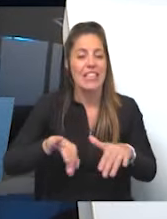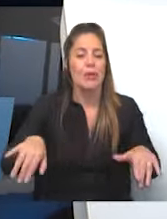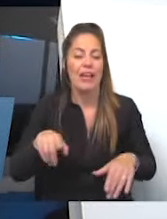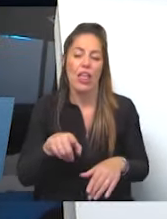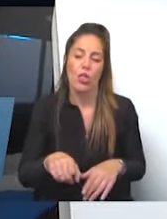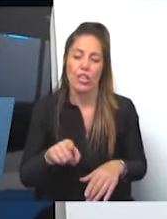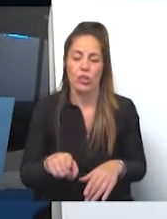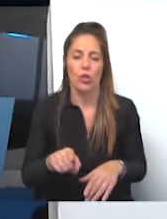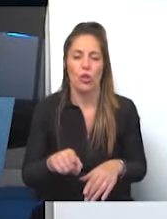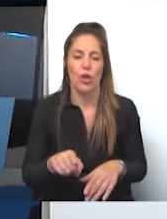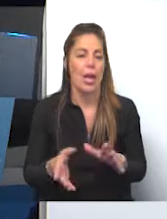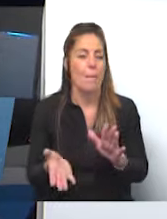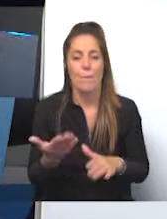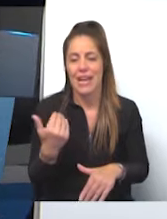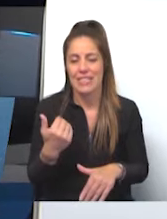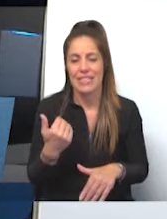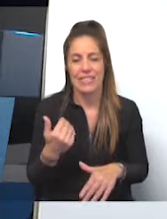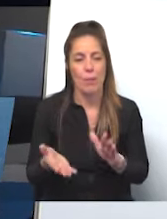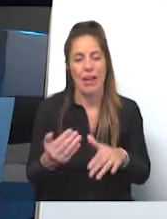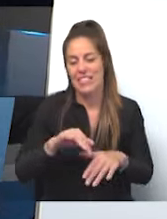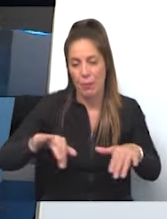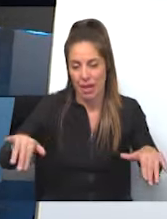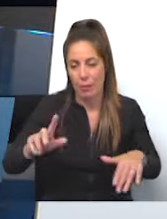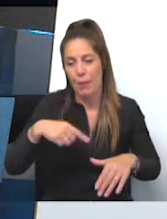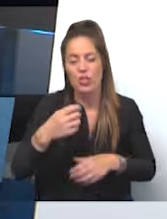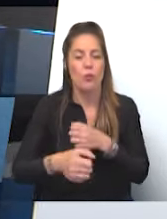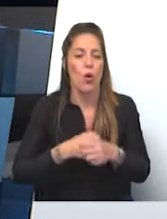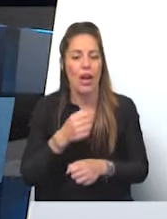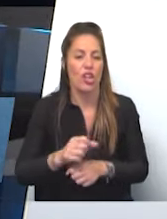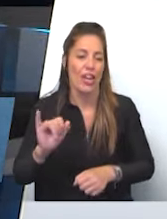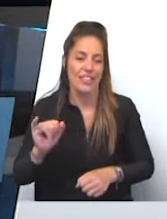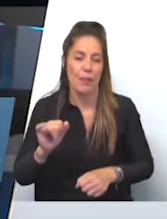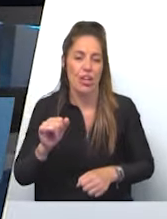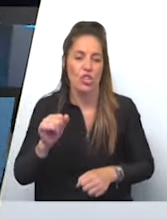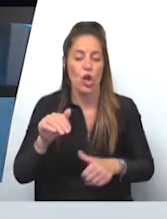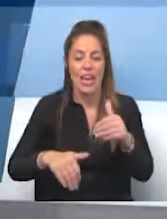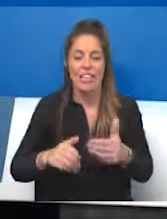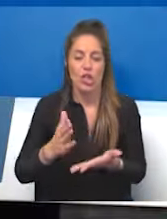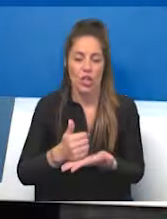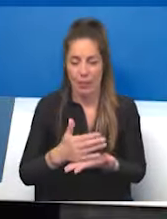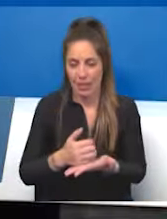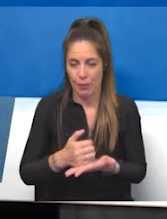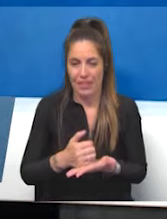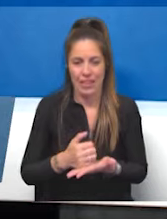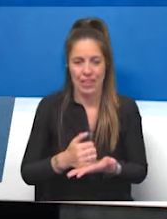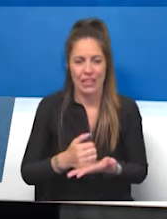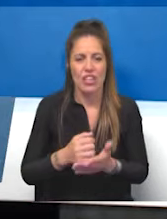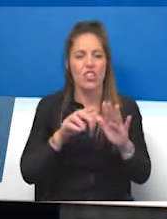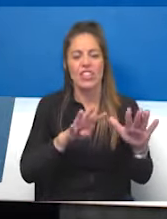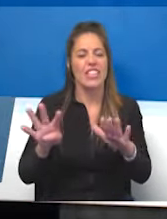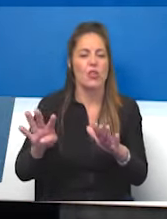esto y mucho más de lo que más separamos para el próximo año que es en mayo La elección departamental que en realidad son 19